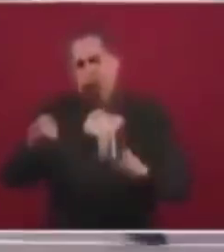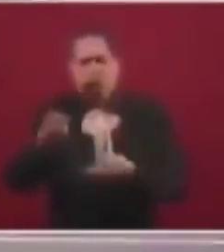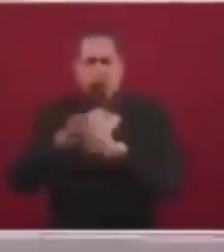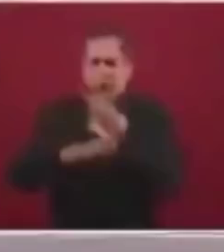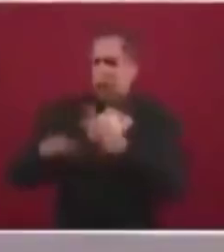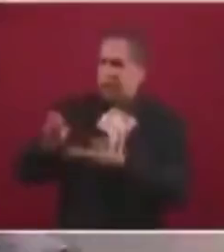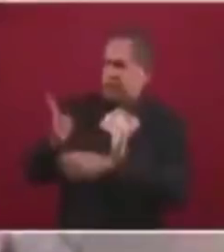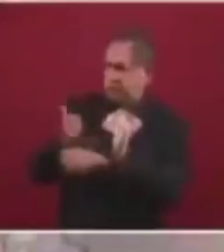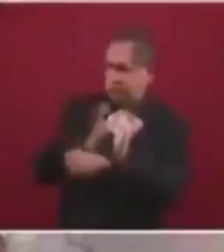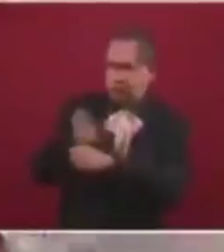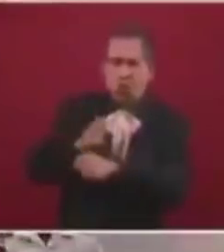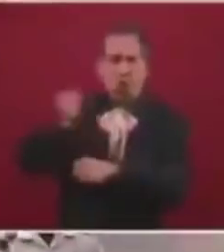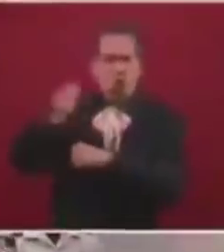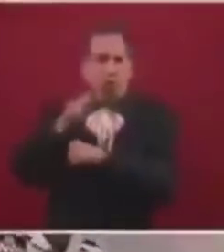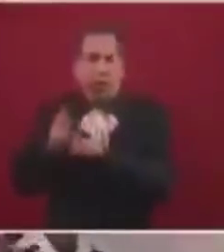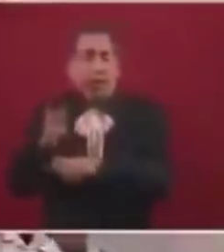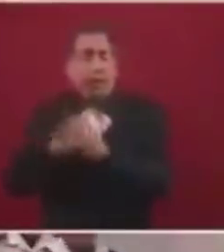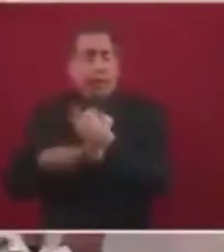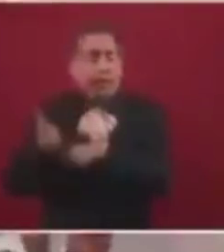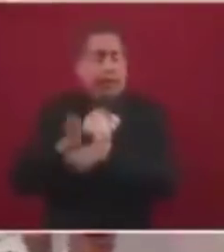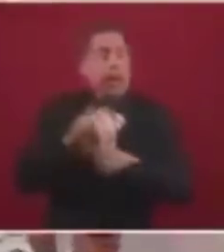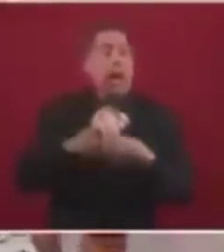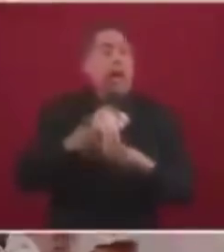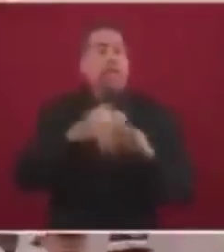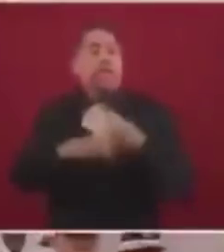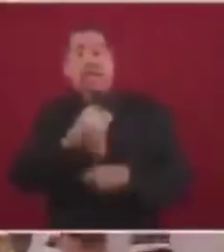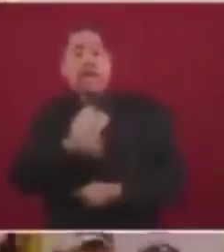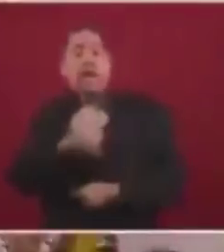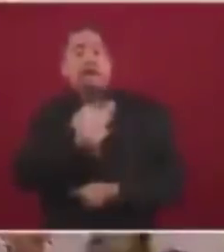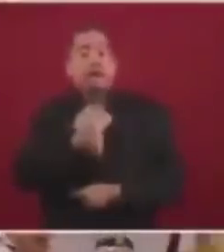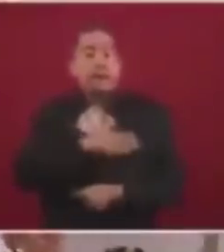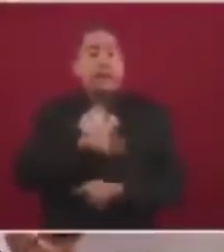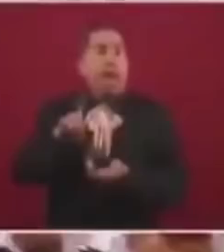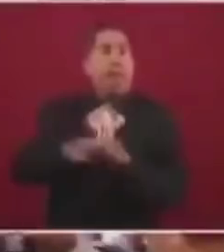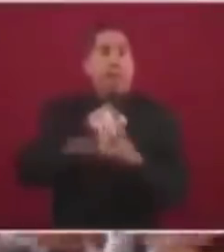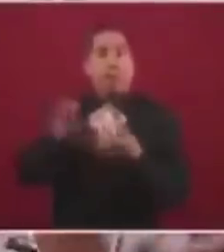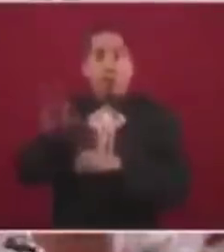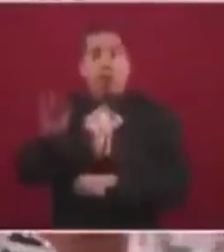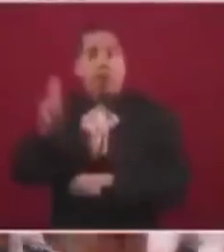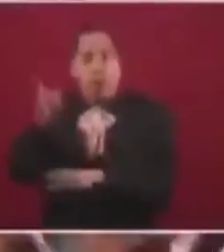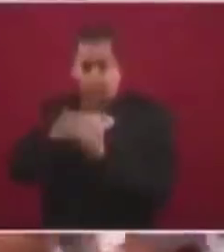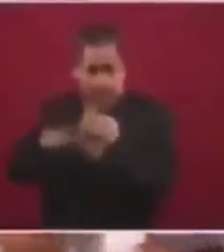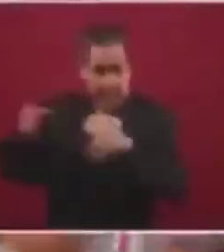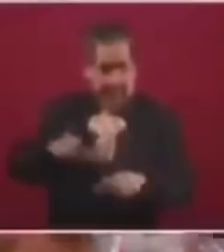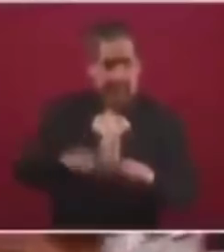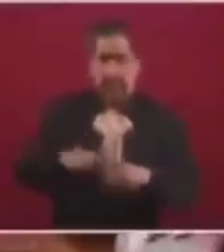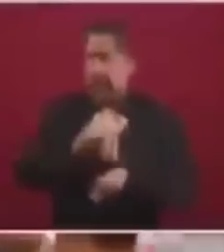Defensa Nacional. O sea, apareció Argentina en el desfile de México. Y España y otros países. ¡Qué brutal!